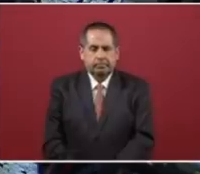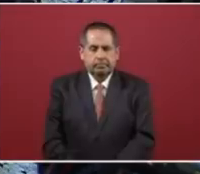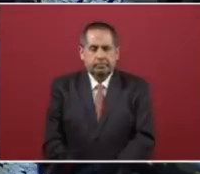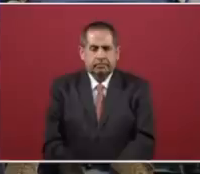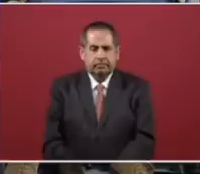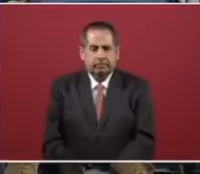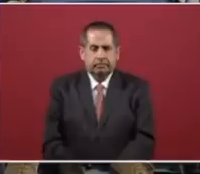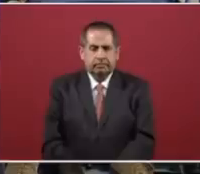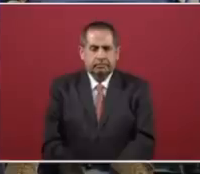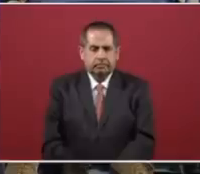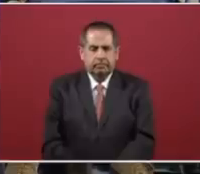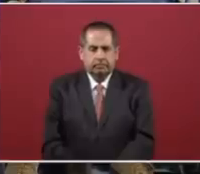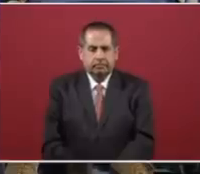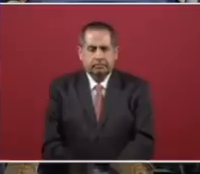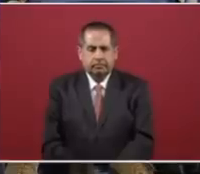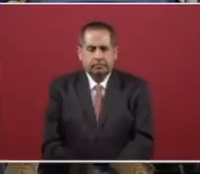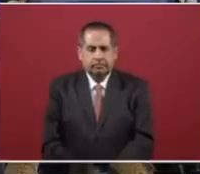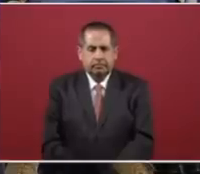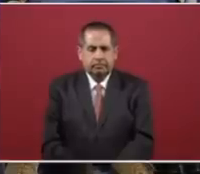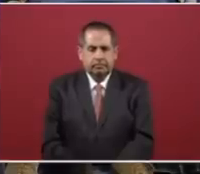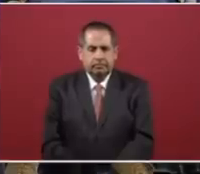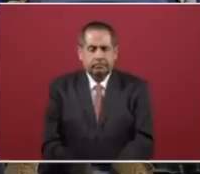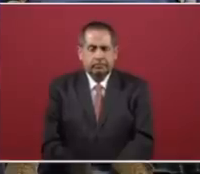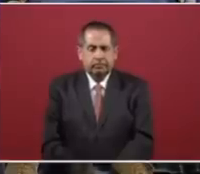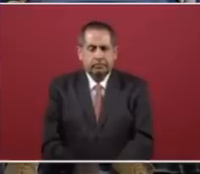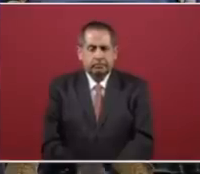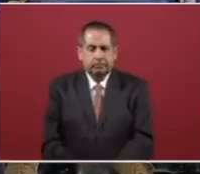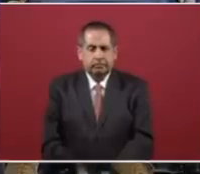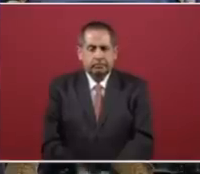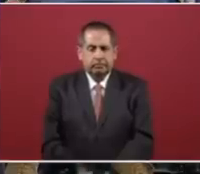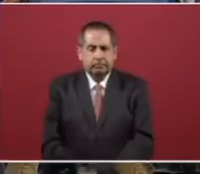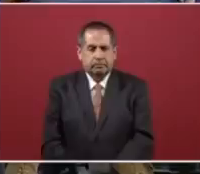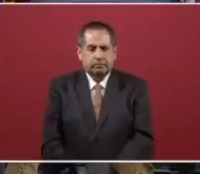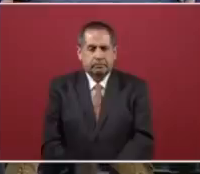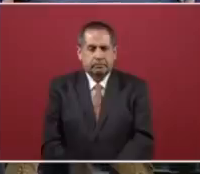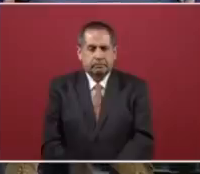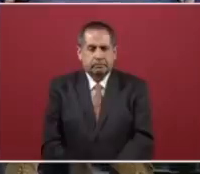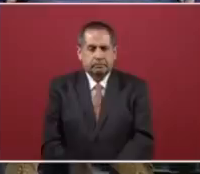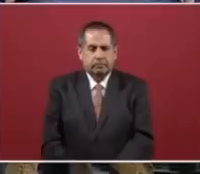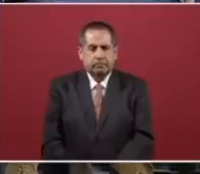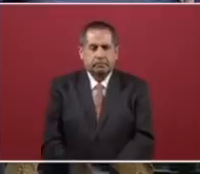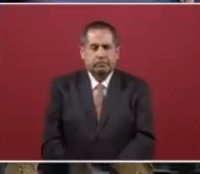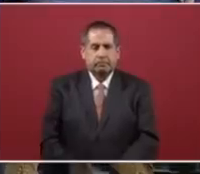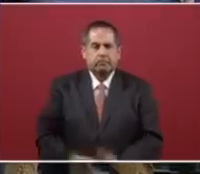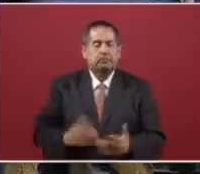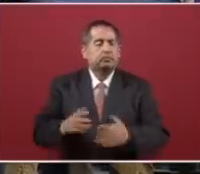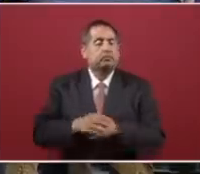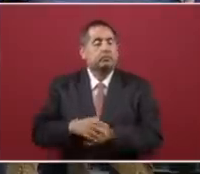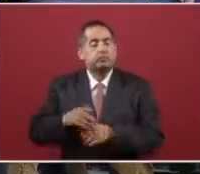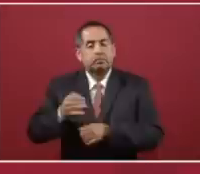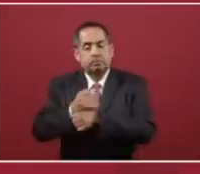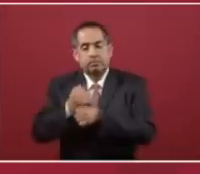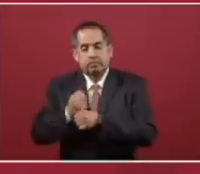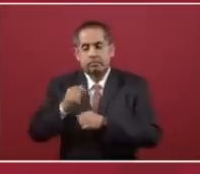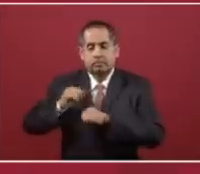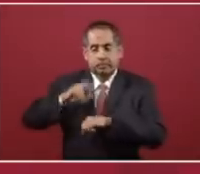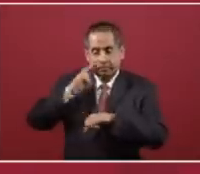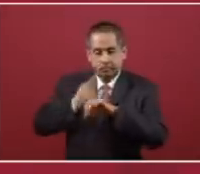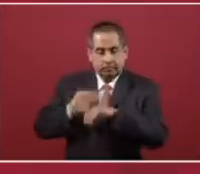ya como presidente cuando se enteró de esto aquí el entero la investigación la lleva alejandro